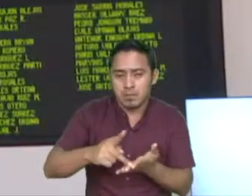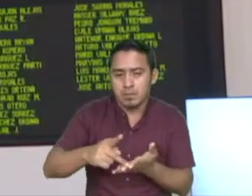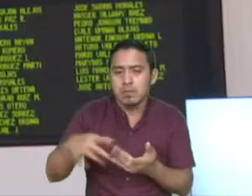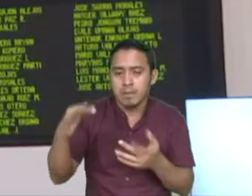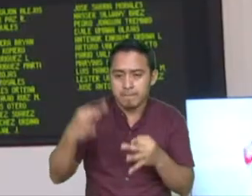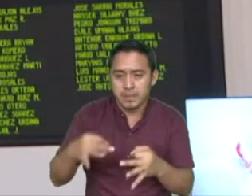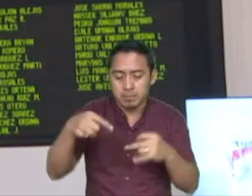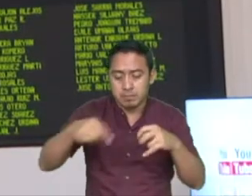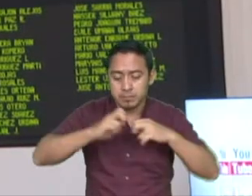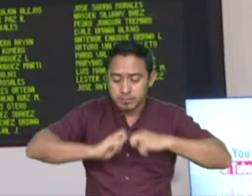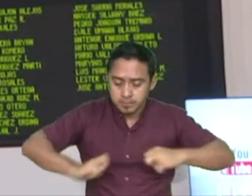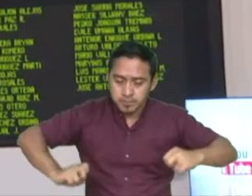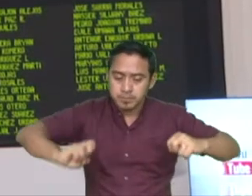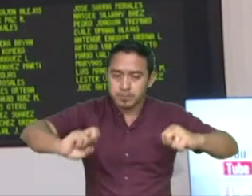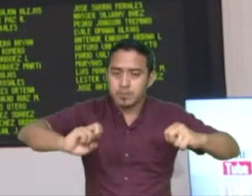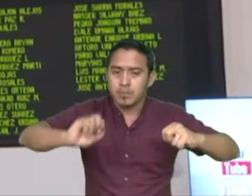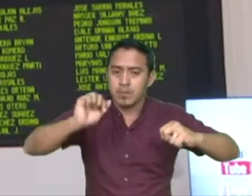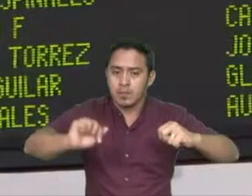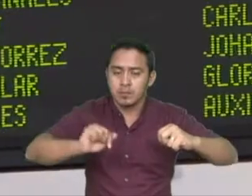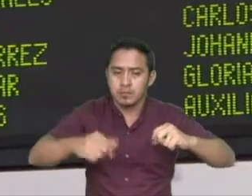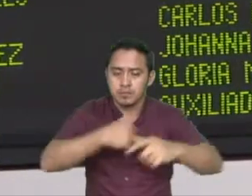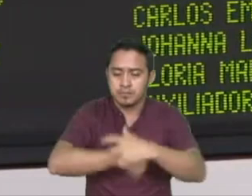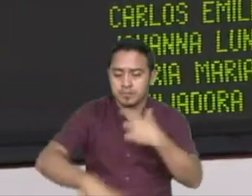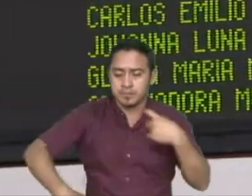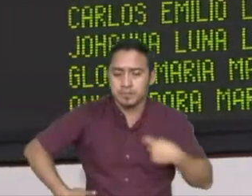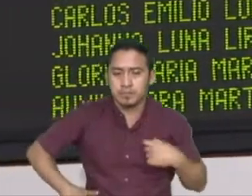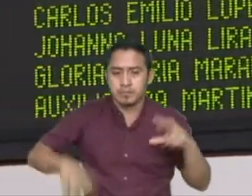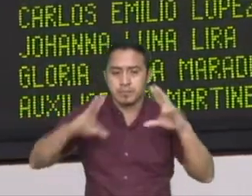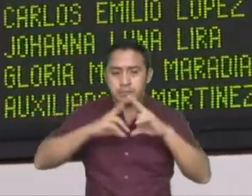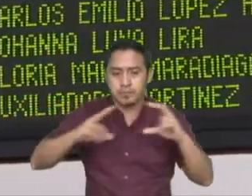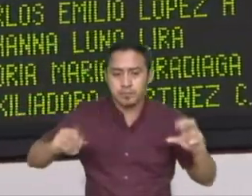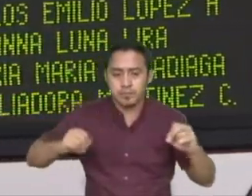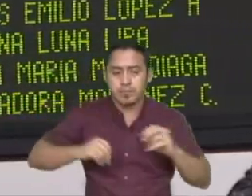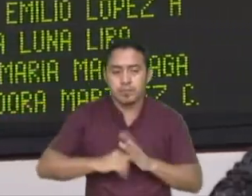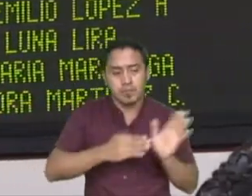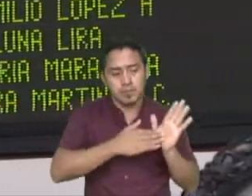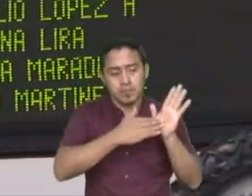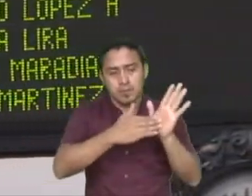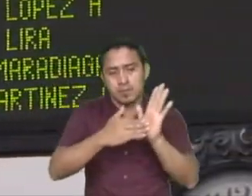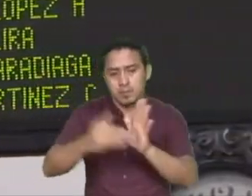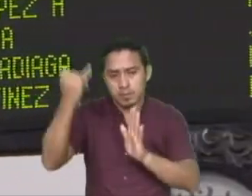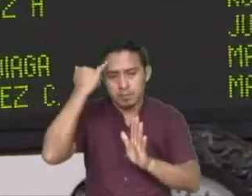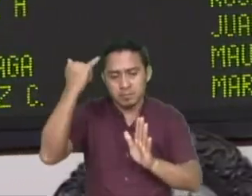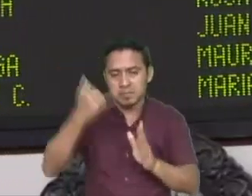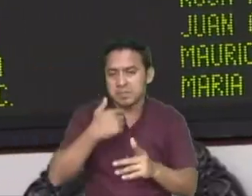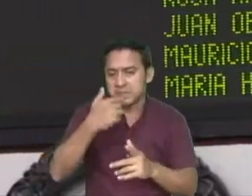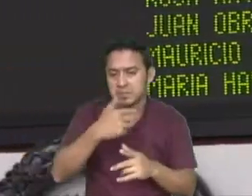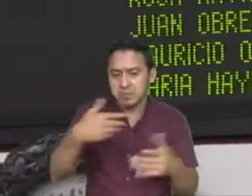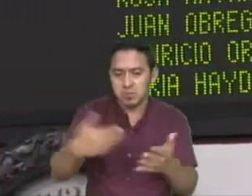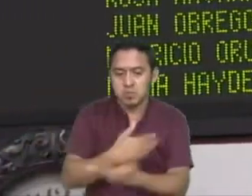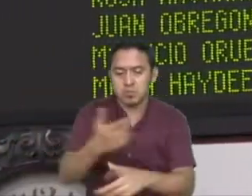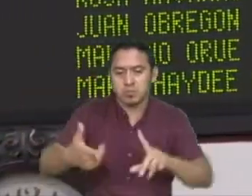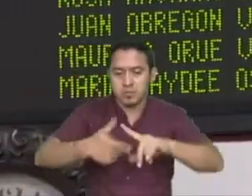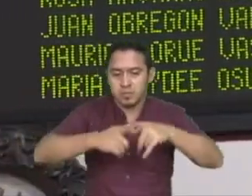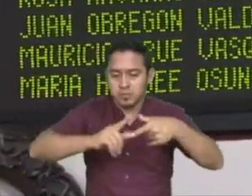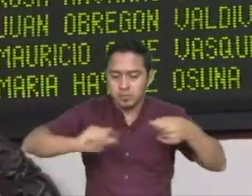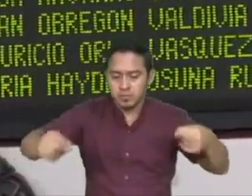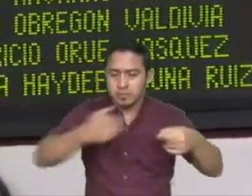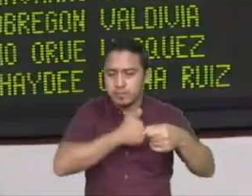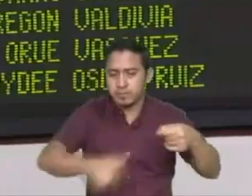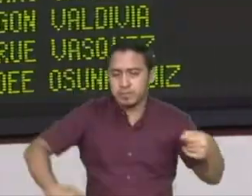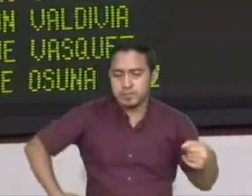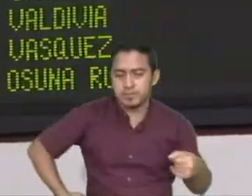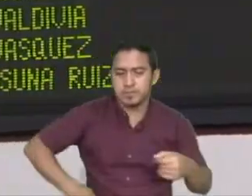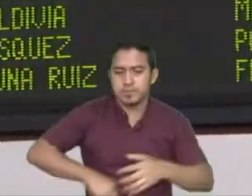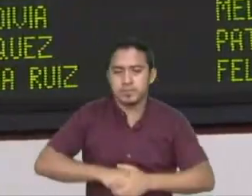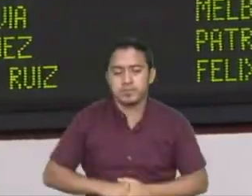magistrados o magistradas del Consejo Supremo Electoral y posibles reformas electorales en aras de legitimar unas eventuales elecciones en noviembre